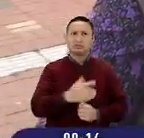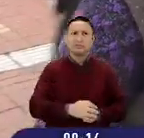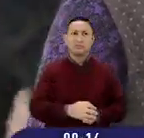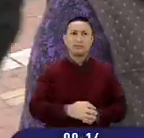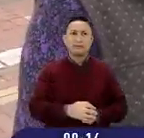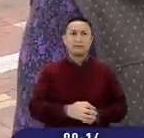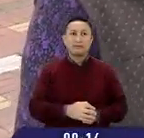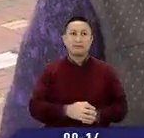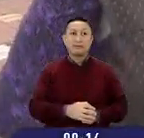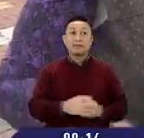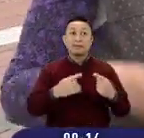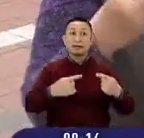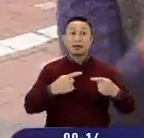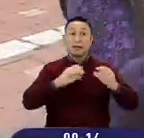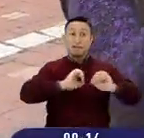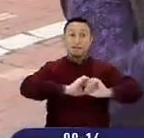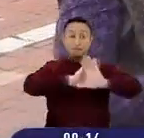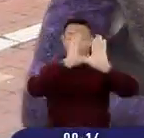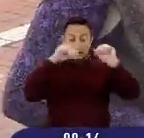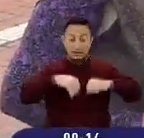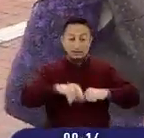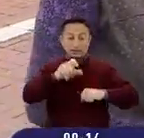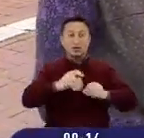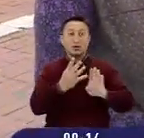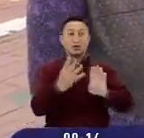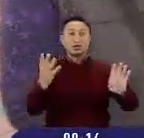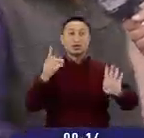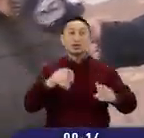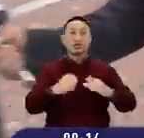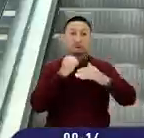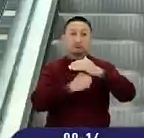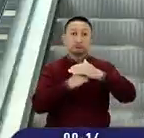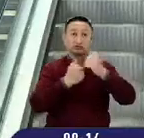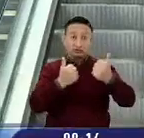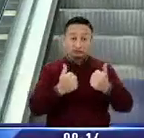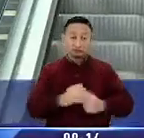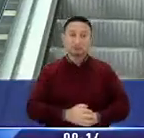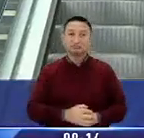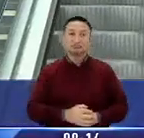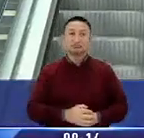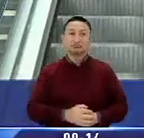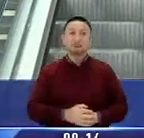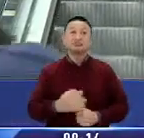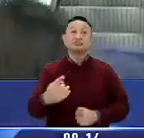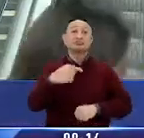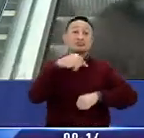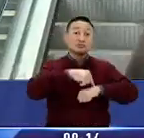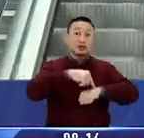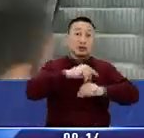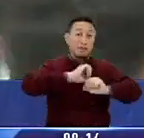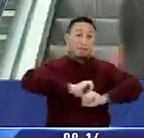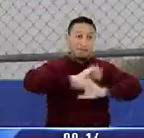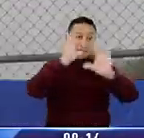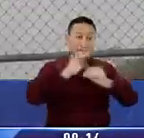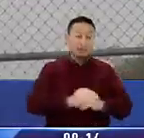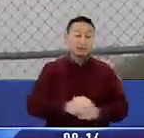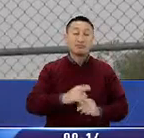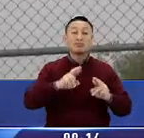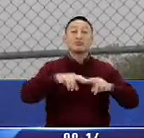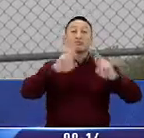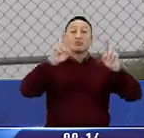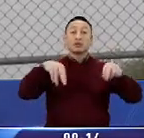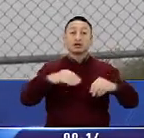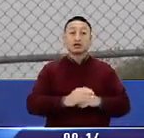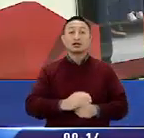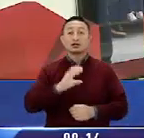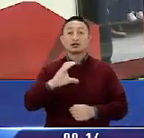mañanas es lo mismo y lo mismo, full gente y no hay metro tan rápido. Resulta que en la hora pico mañanera, entre la parada Recreo y Cardenal de la